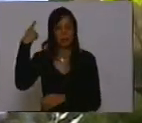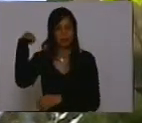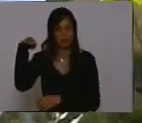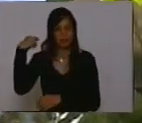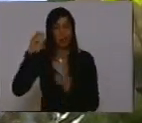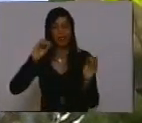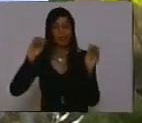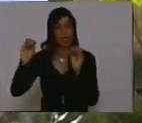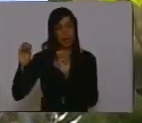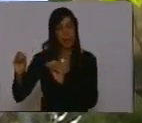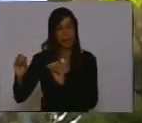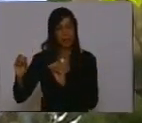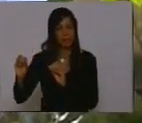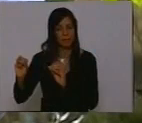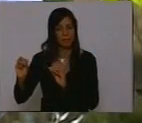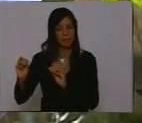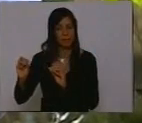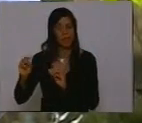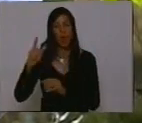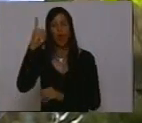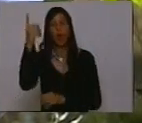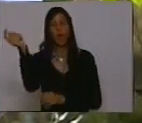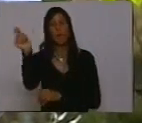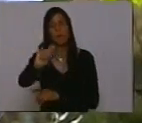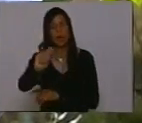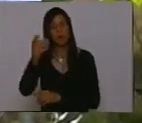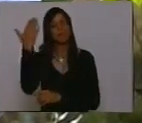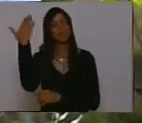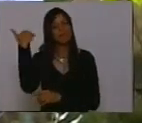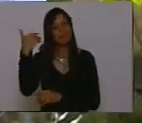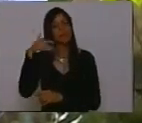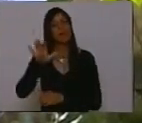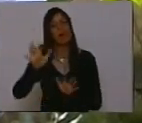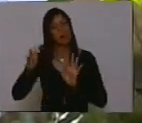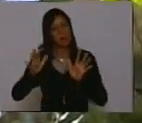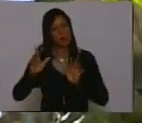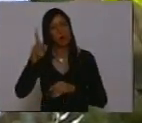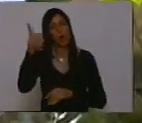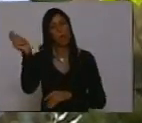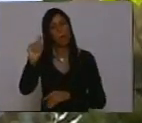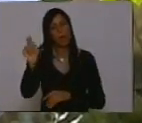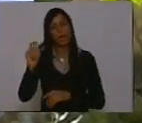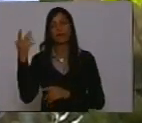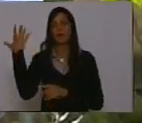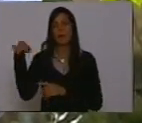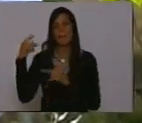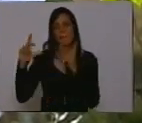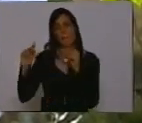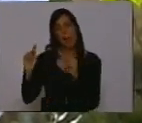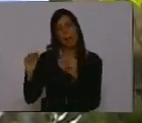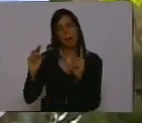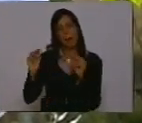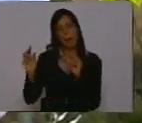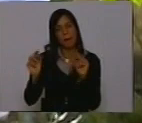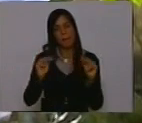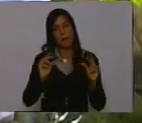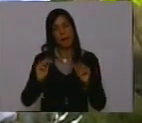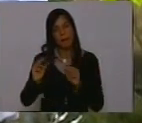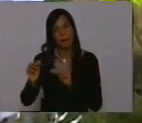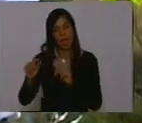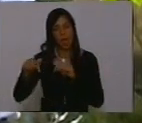Y es que ese día, hace un mes y 5 días, aprobamos en el seno de